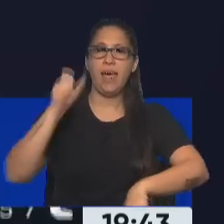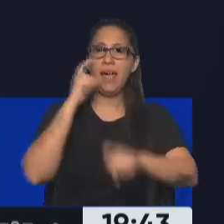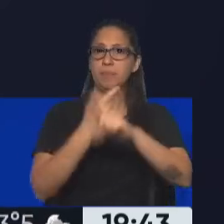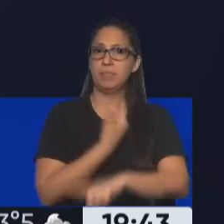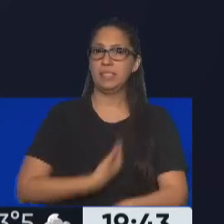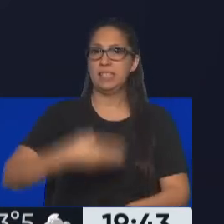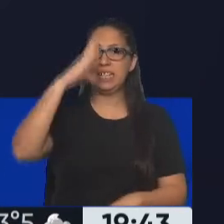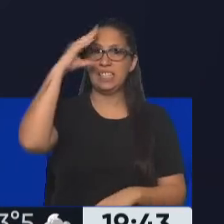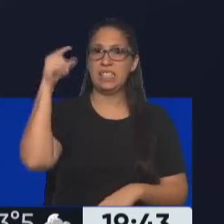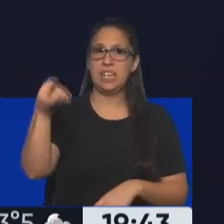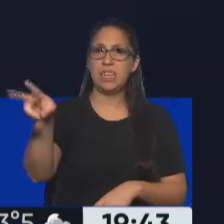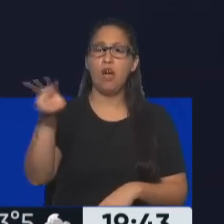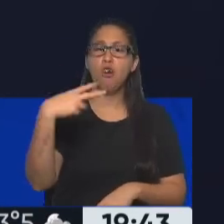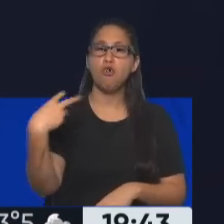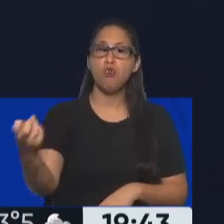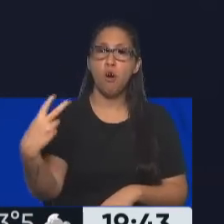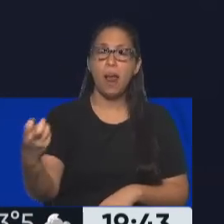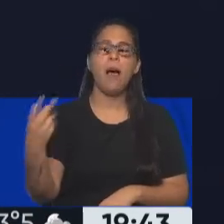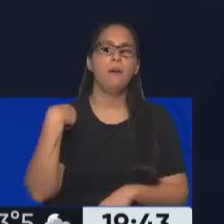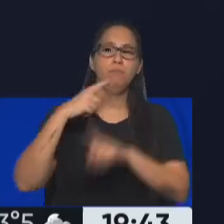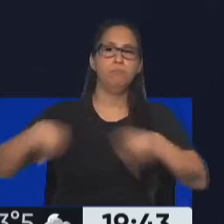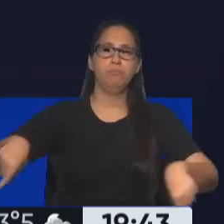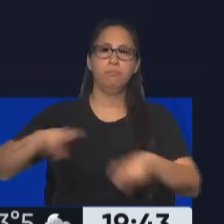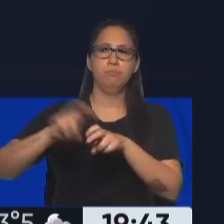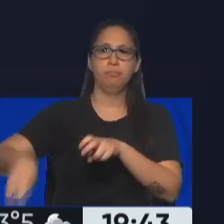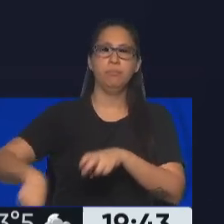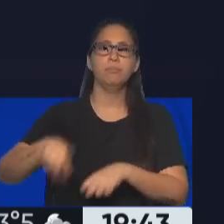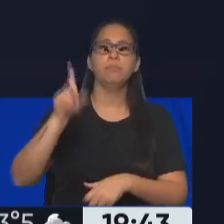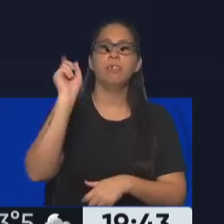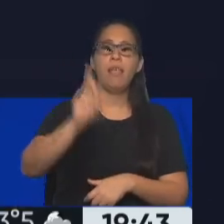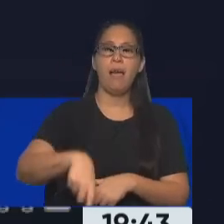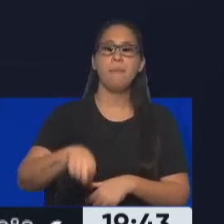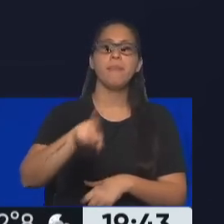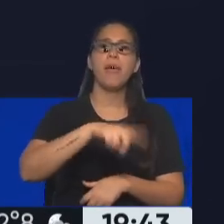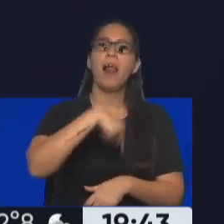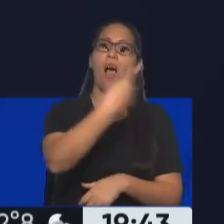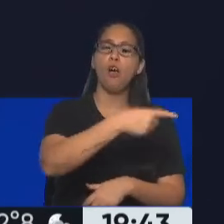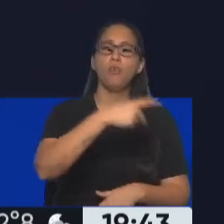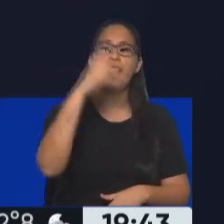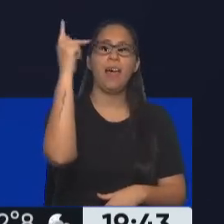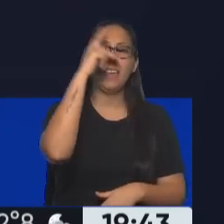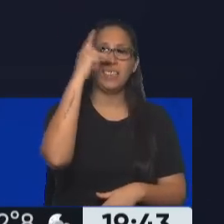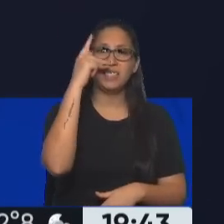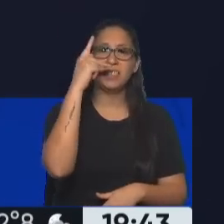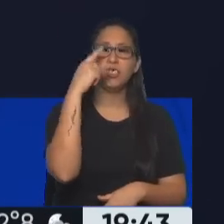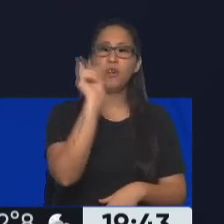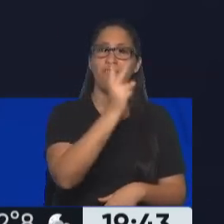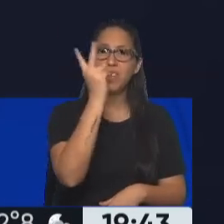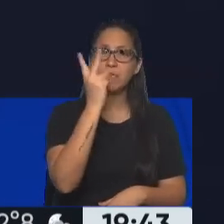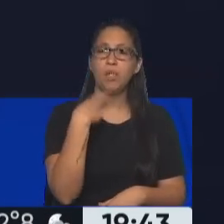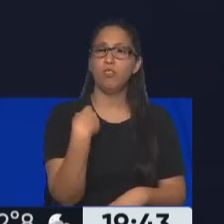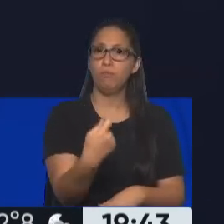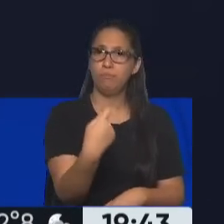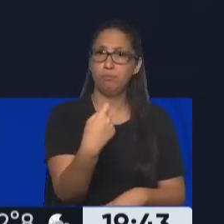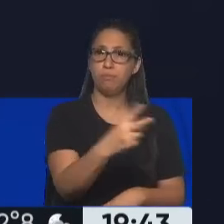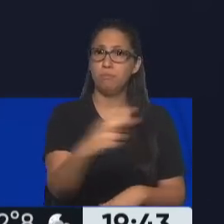Fernández de Kirchner venía percibiendo, tanto en la asignación personal como en la derivada por pensión del